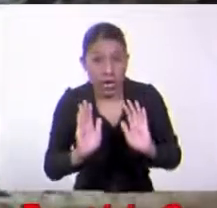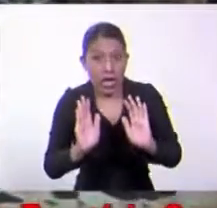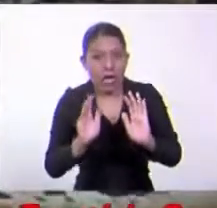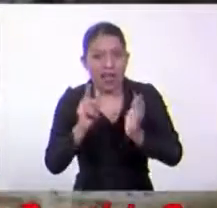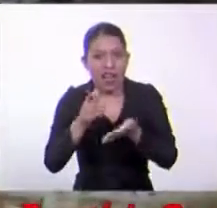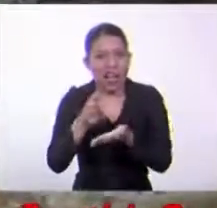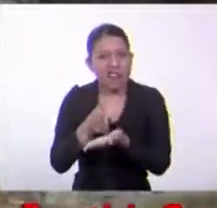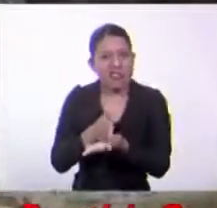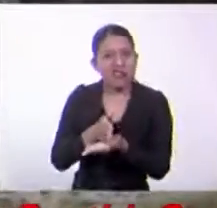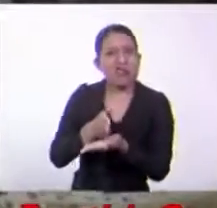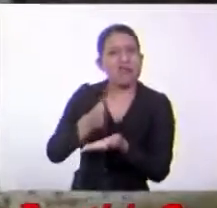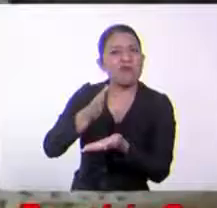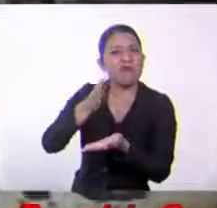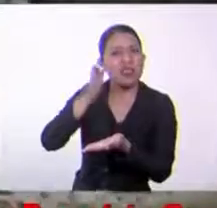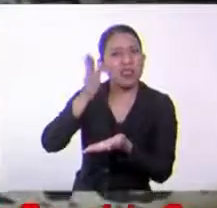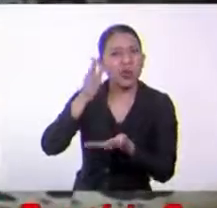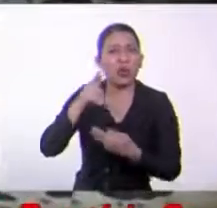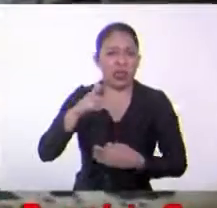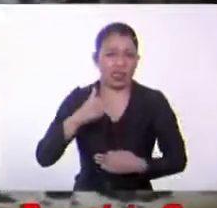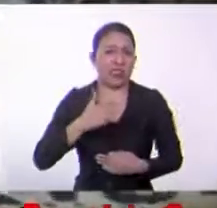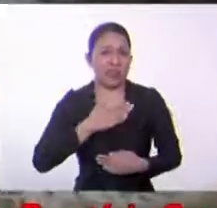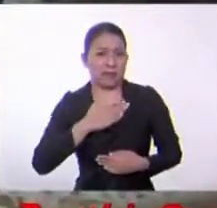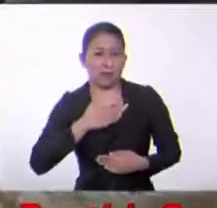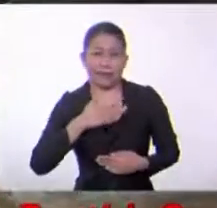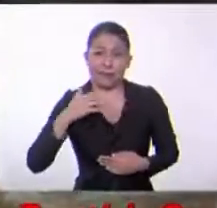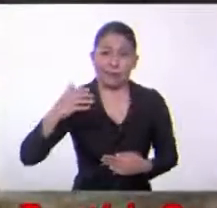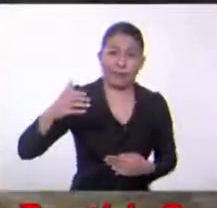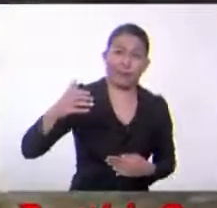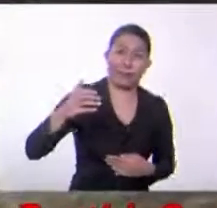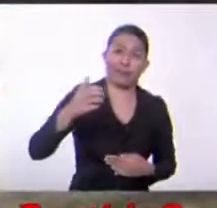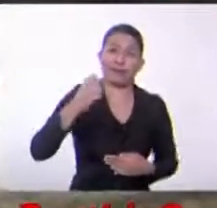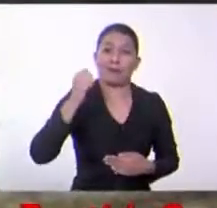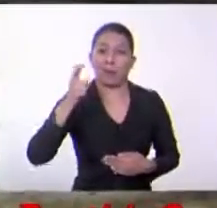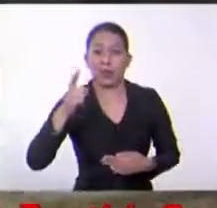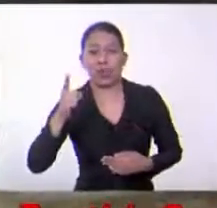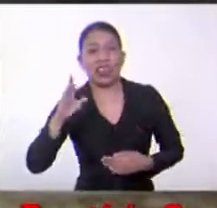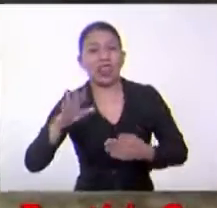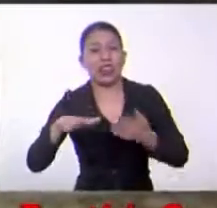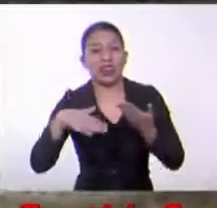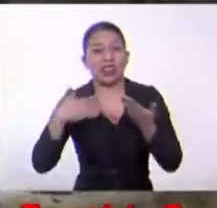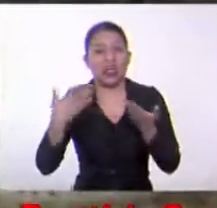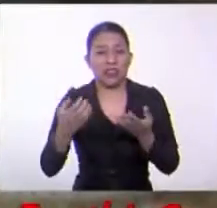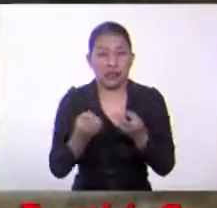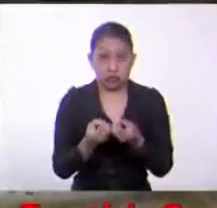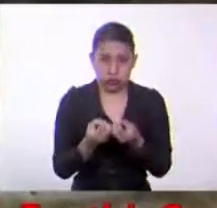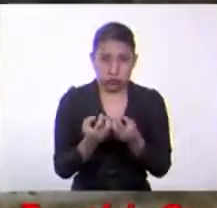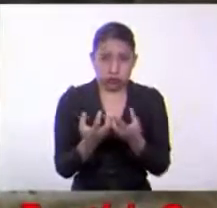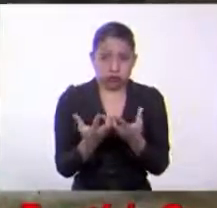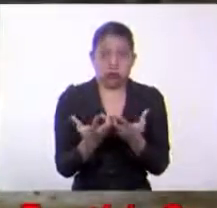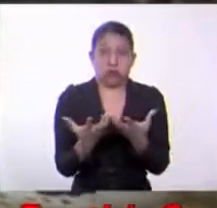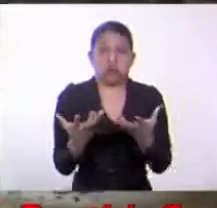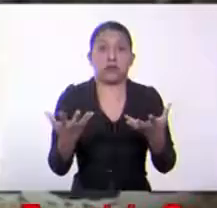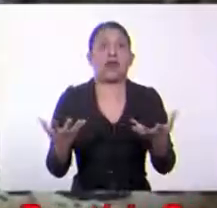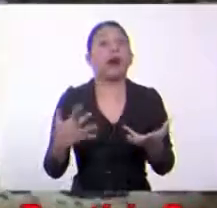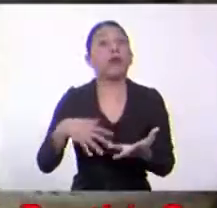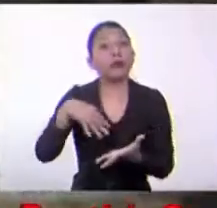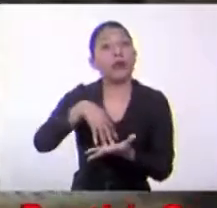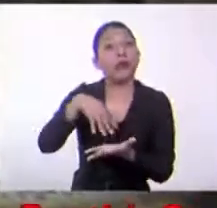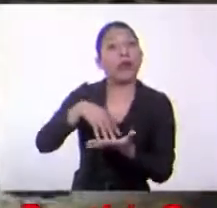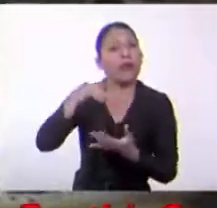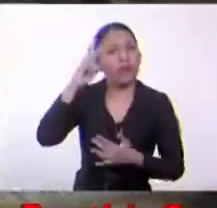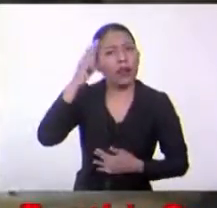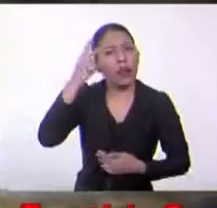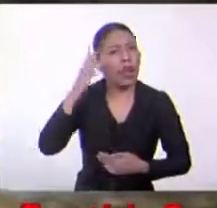animales tiene mucho que ver con el éxito de su crecimiento en población. ¿Qué quiere decir